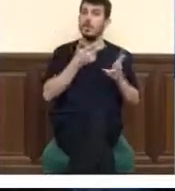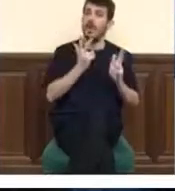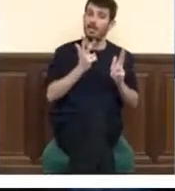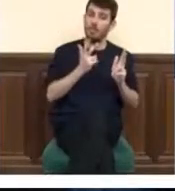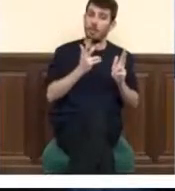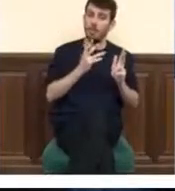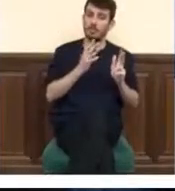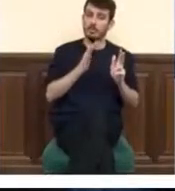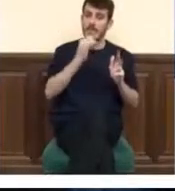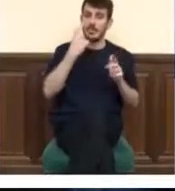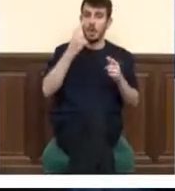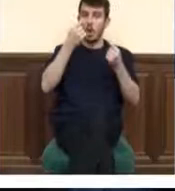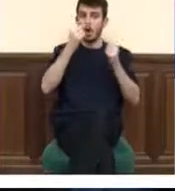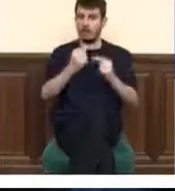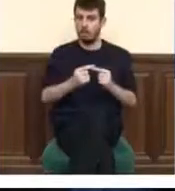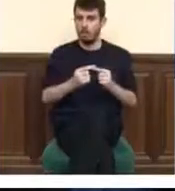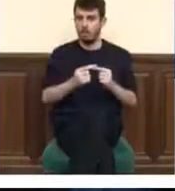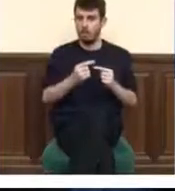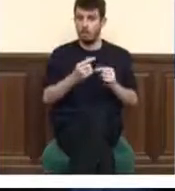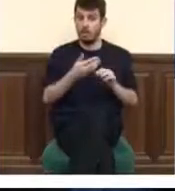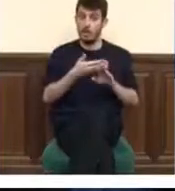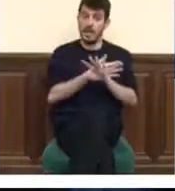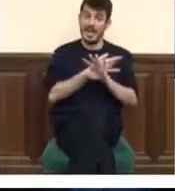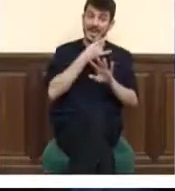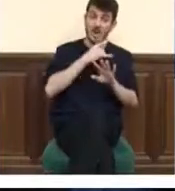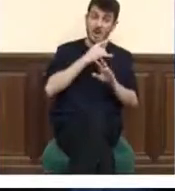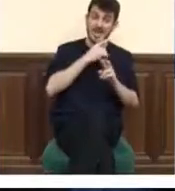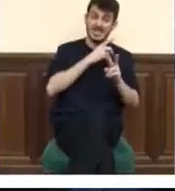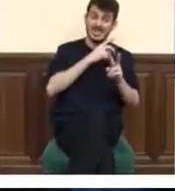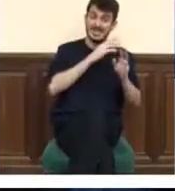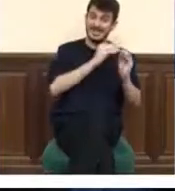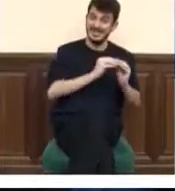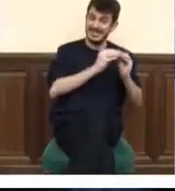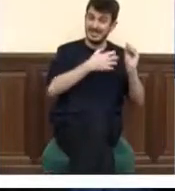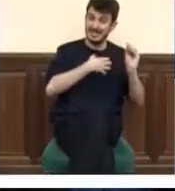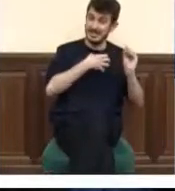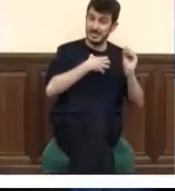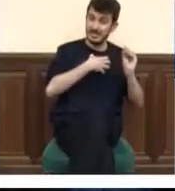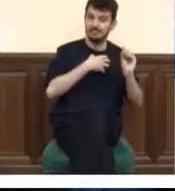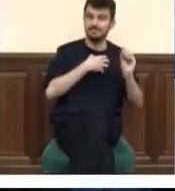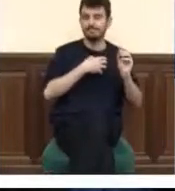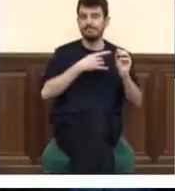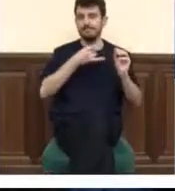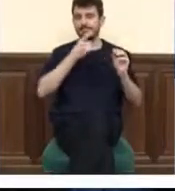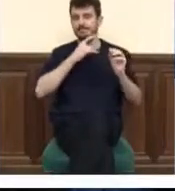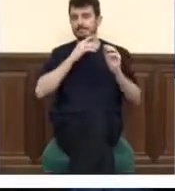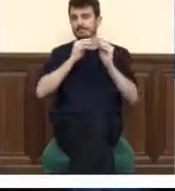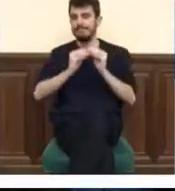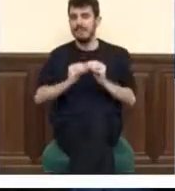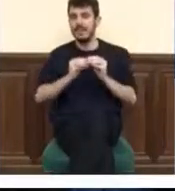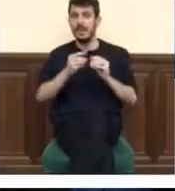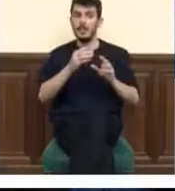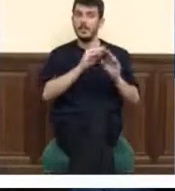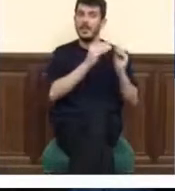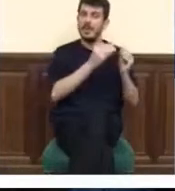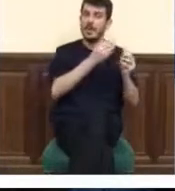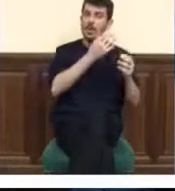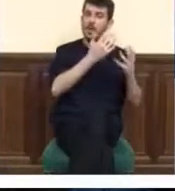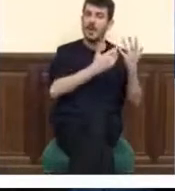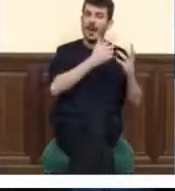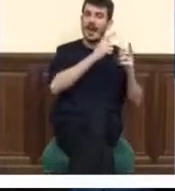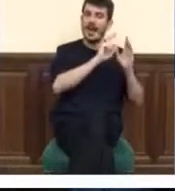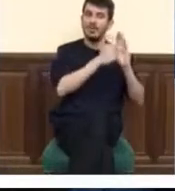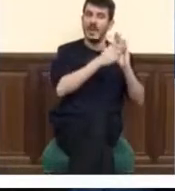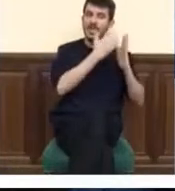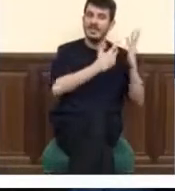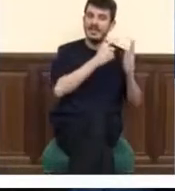hacer la corrección en los errores no subsanables que contenía el pliego de cláusulas administrativas.